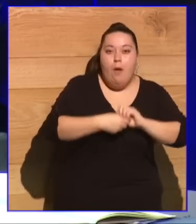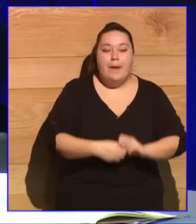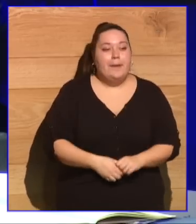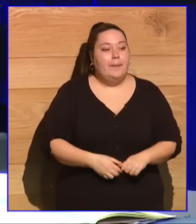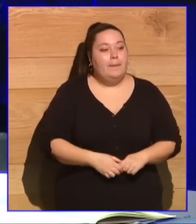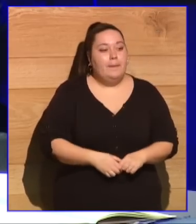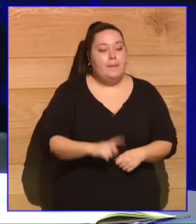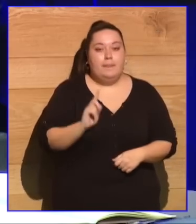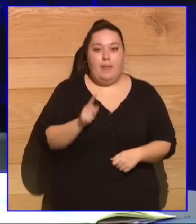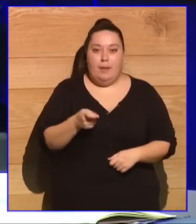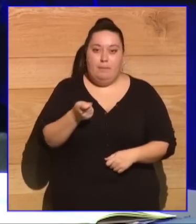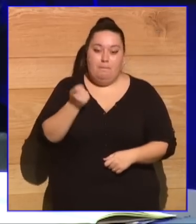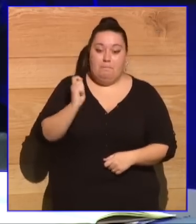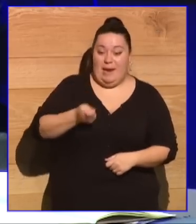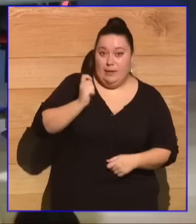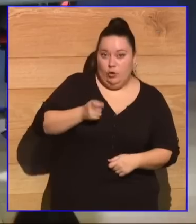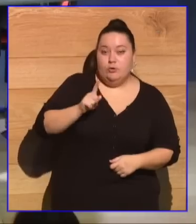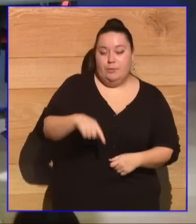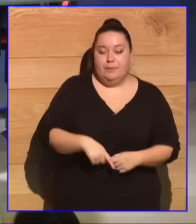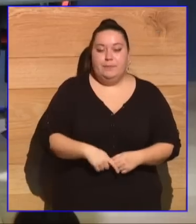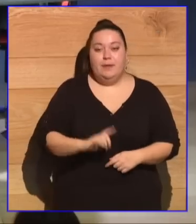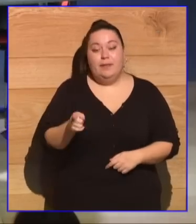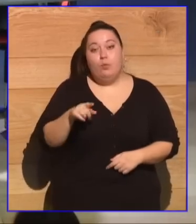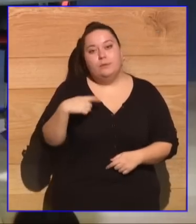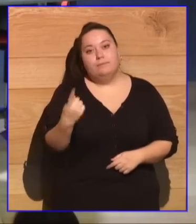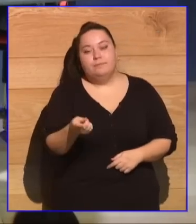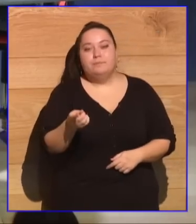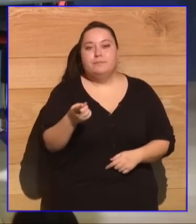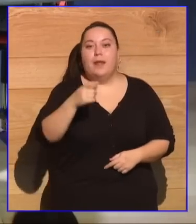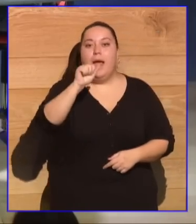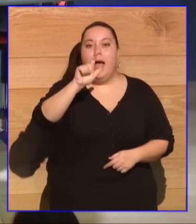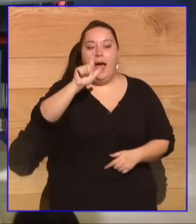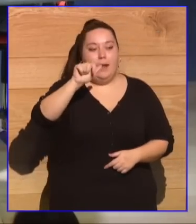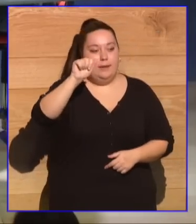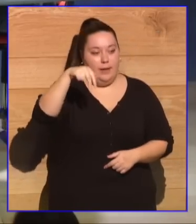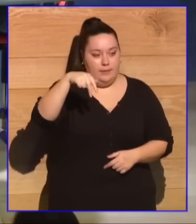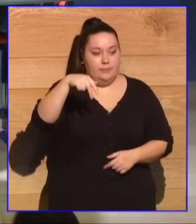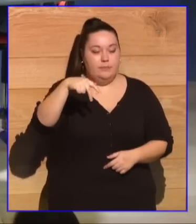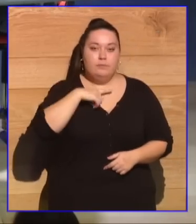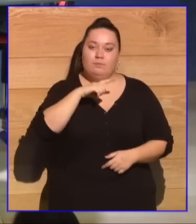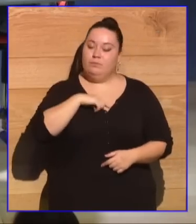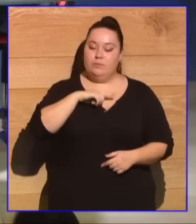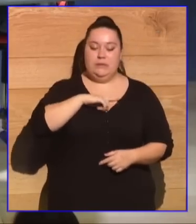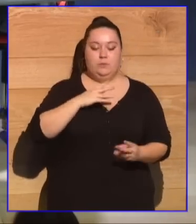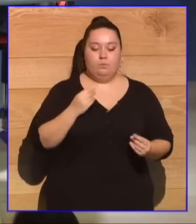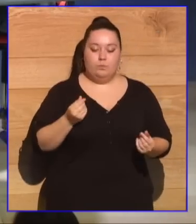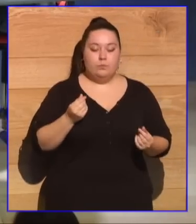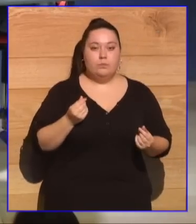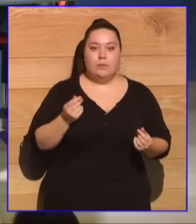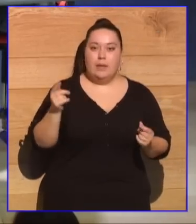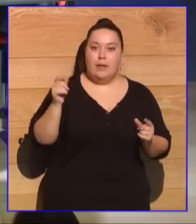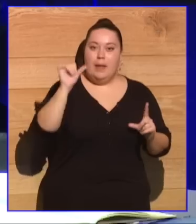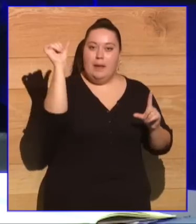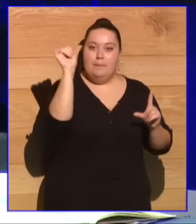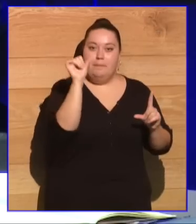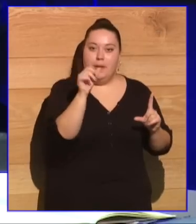martillos que Los andan. martillos. Martillo, En fin. sí. Y luego tienes a Alan Parker Hammerskin. en medio sintiendo que está haciendo la